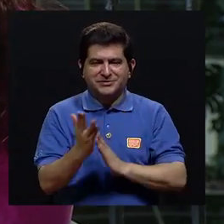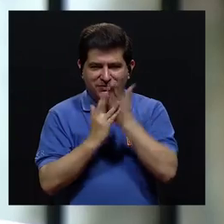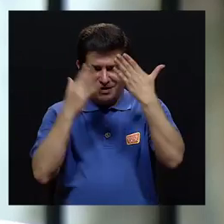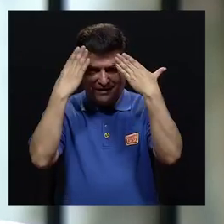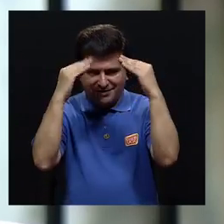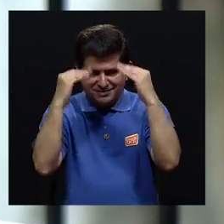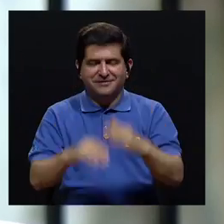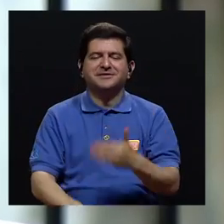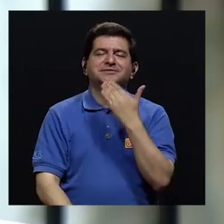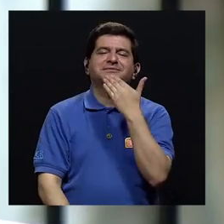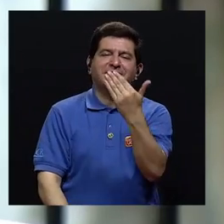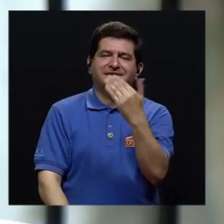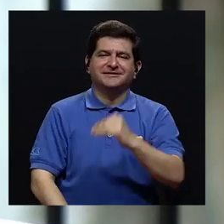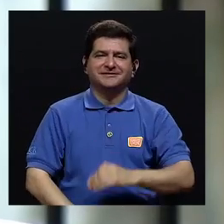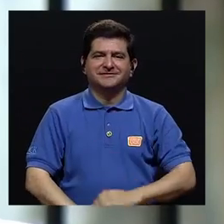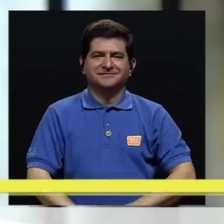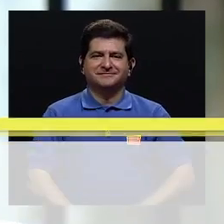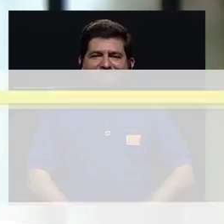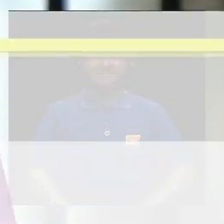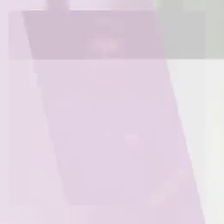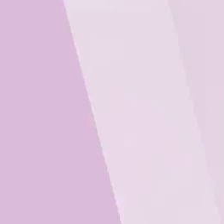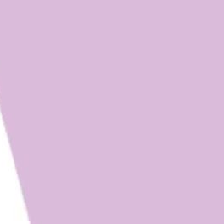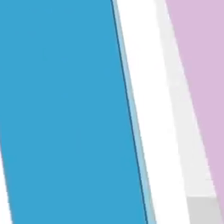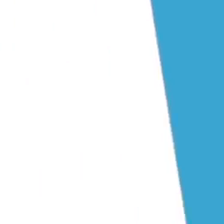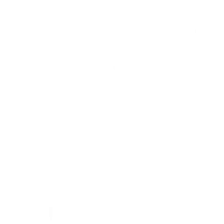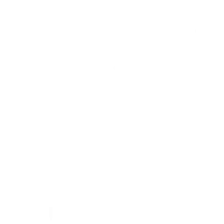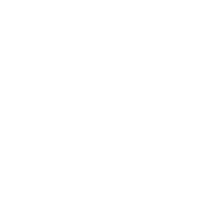televidentes. Sí, muchísimas gracias.